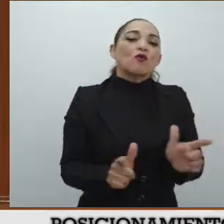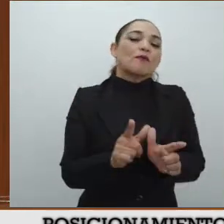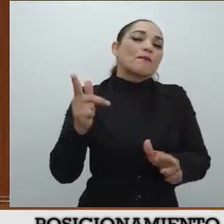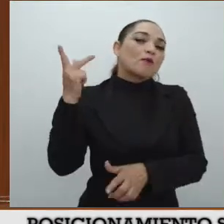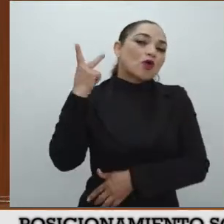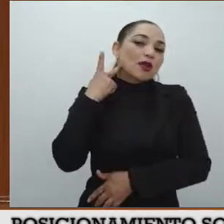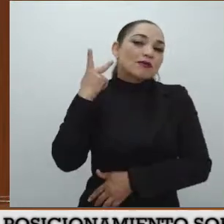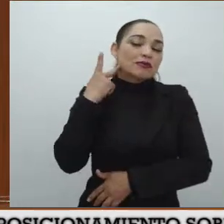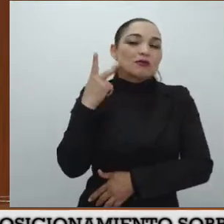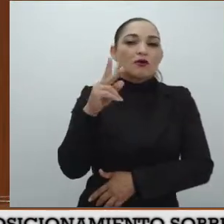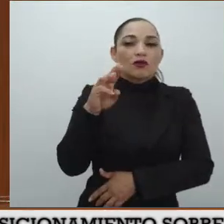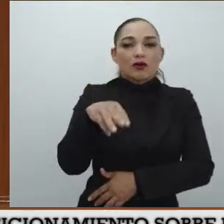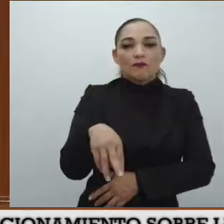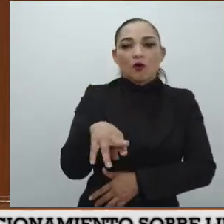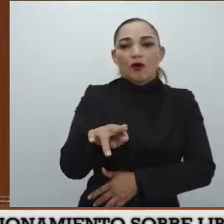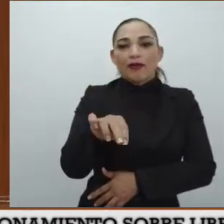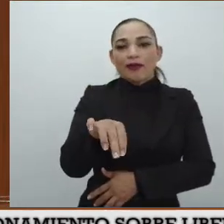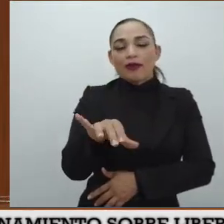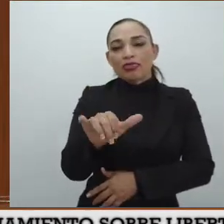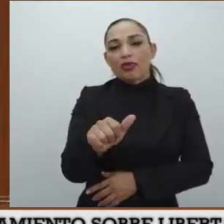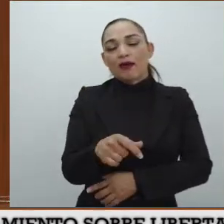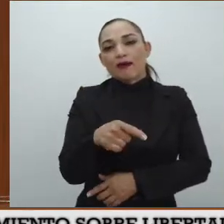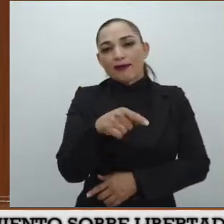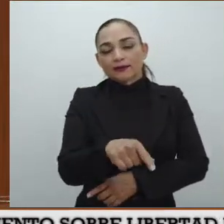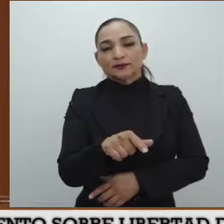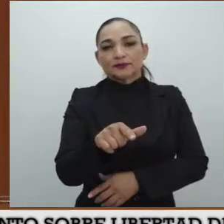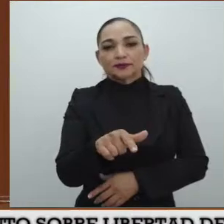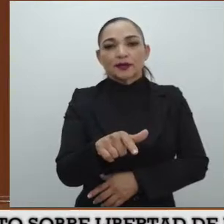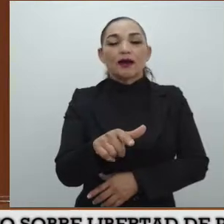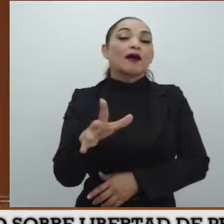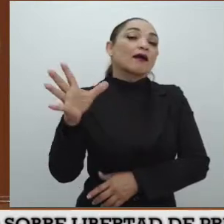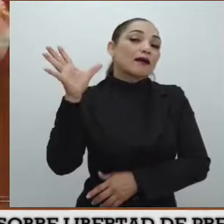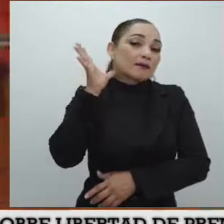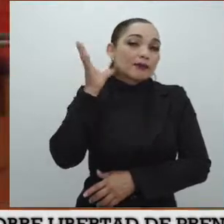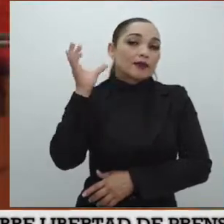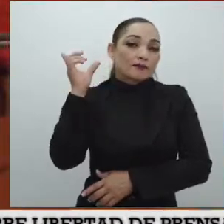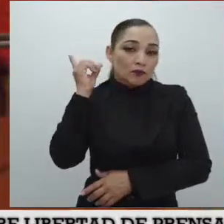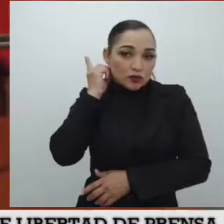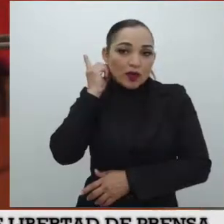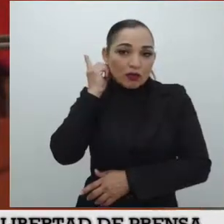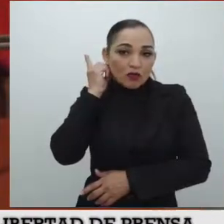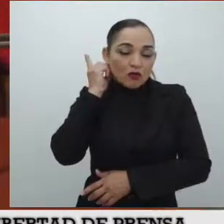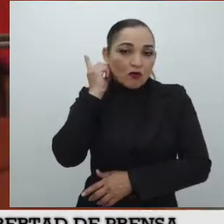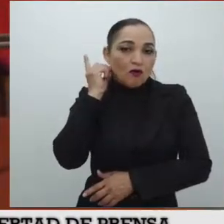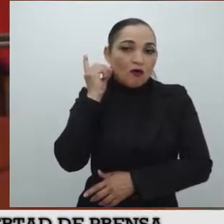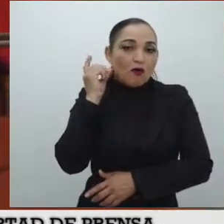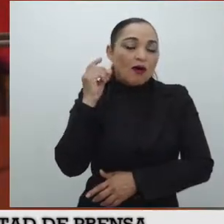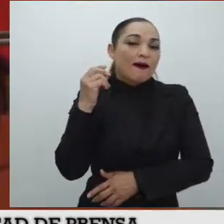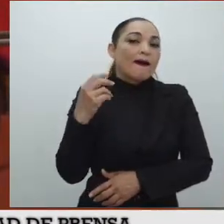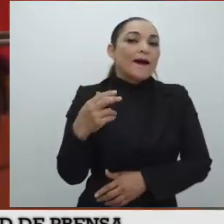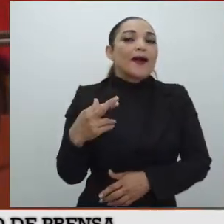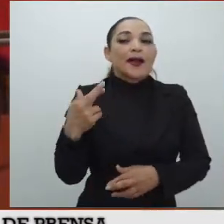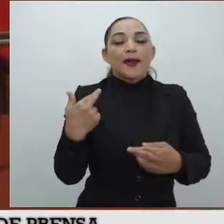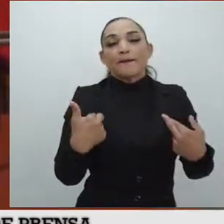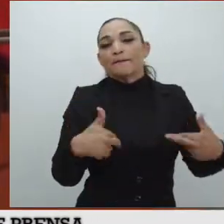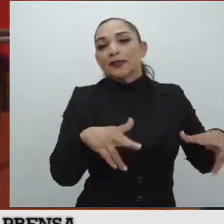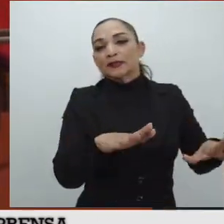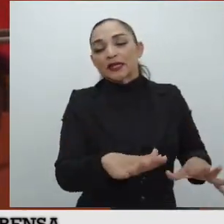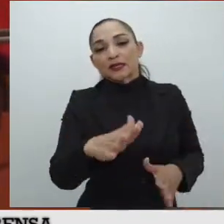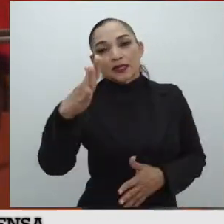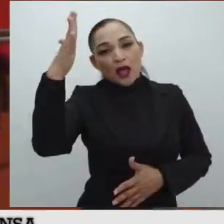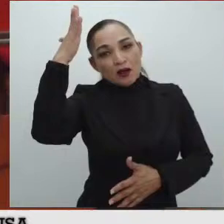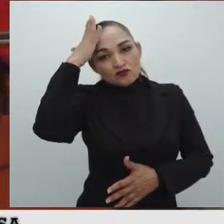Recordar que esta soberanía ha encabezado un largo y